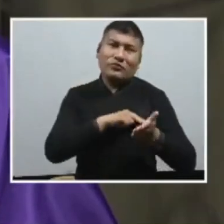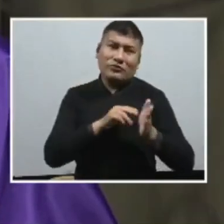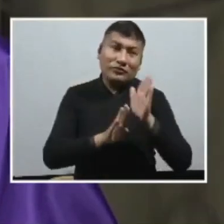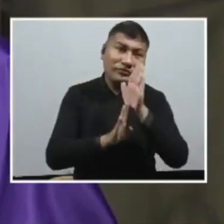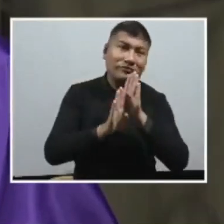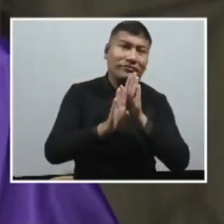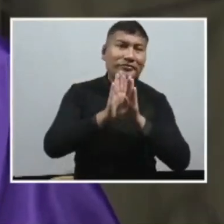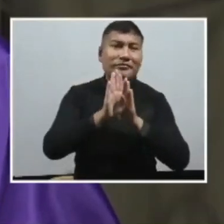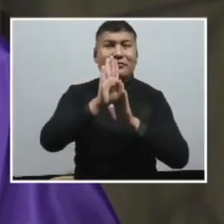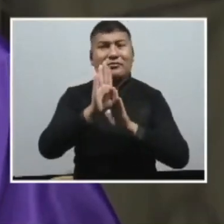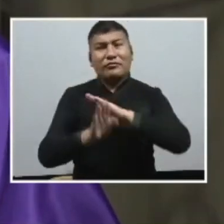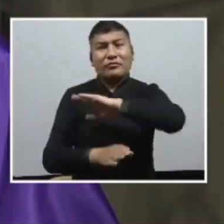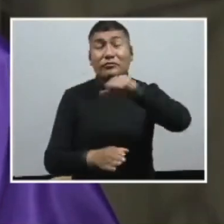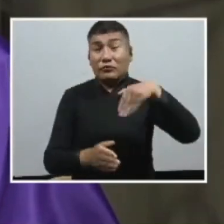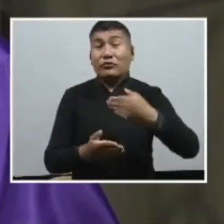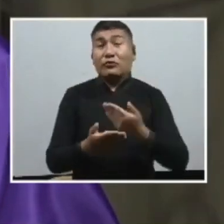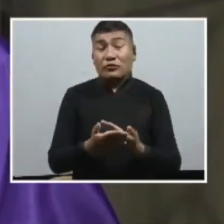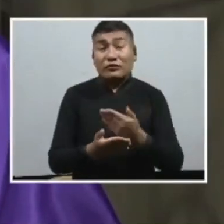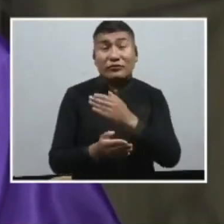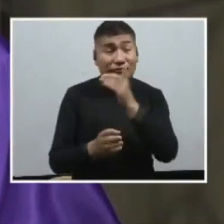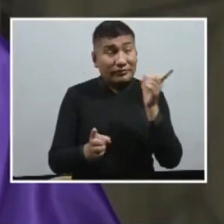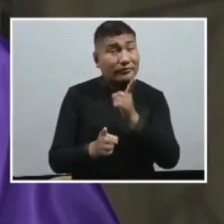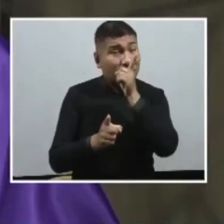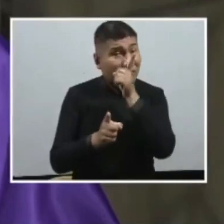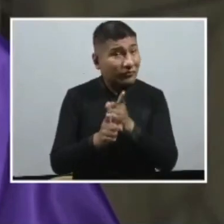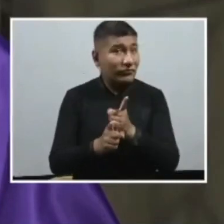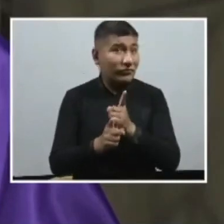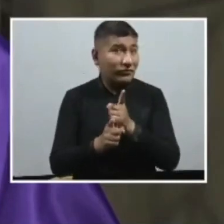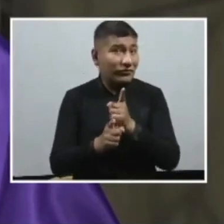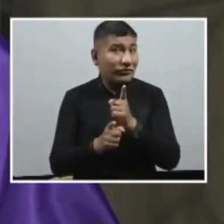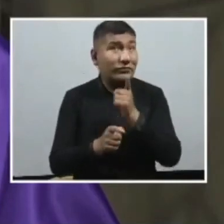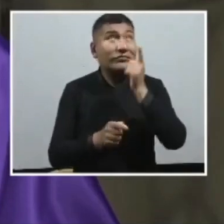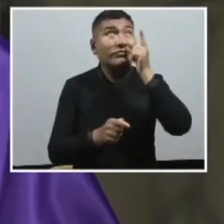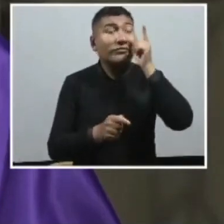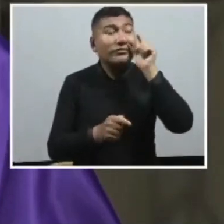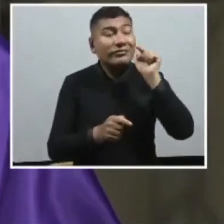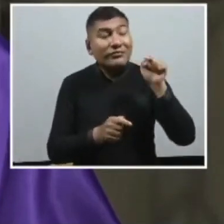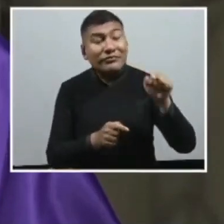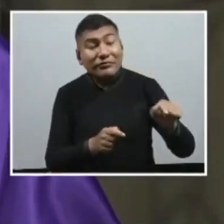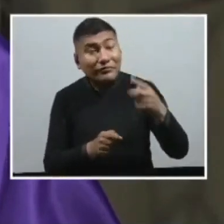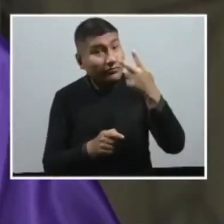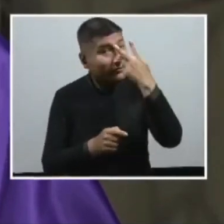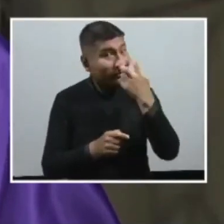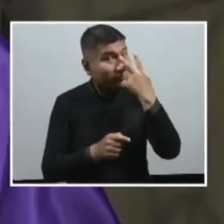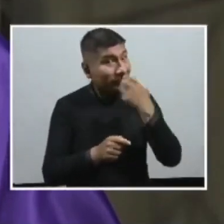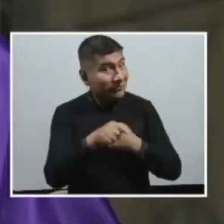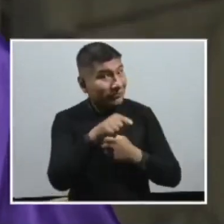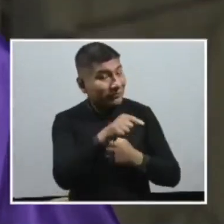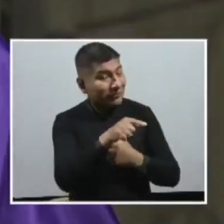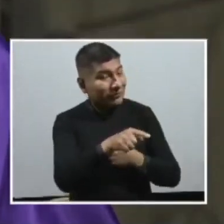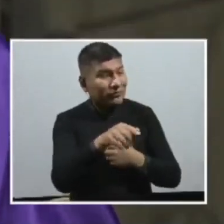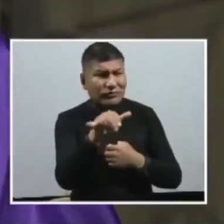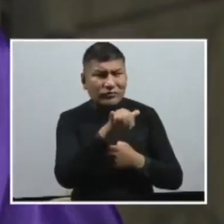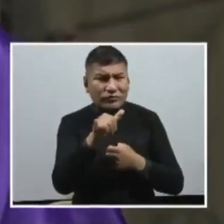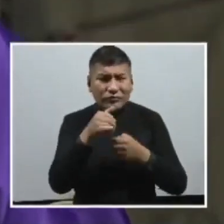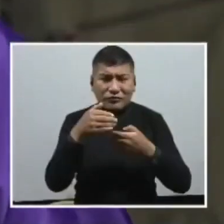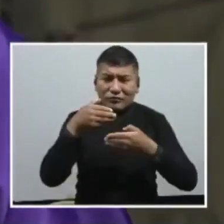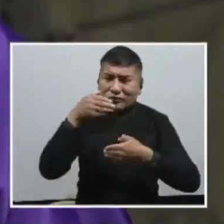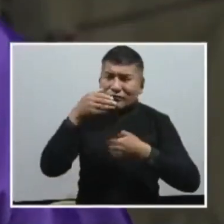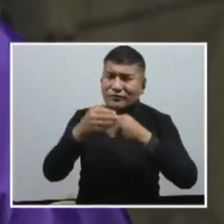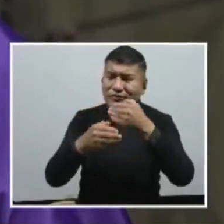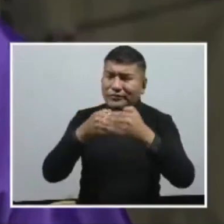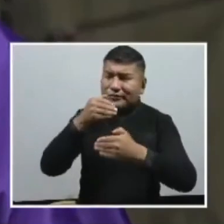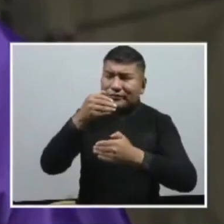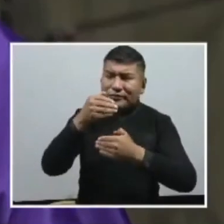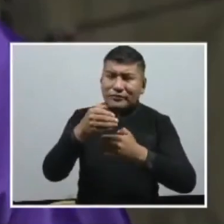¿no? Y precisamente el ciego, pues, está en ese camino también, porque es lo